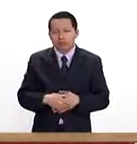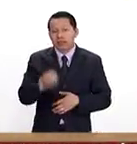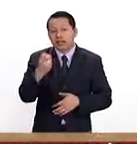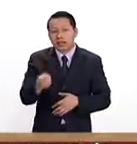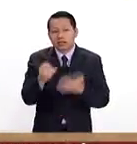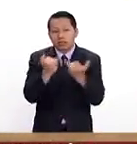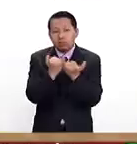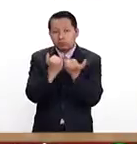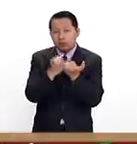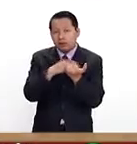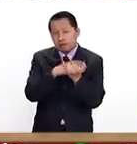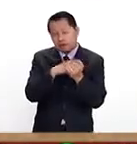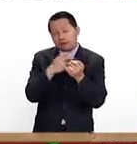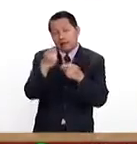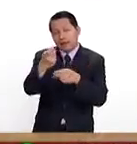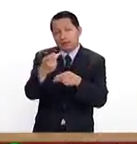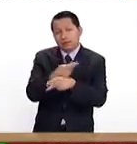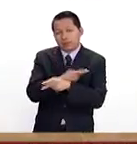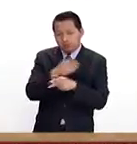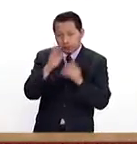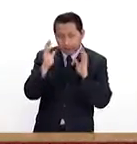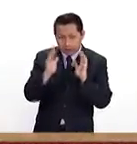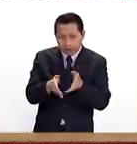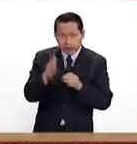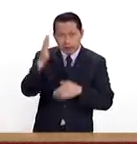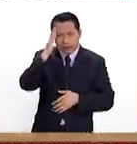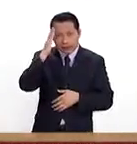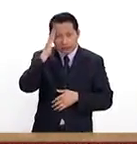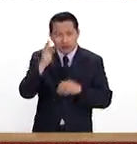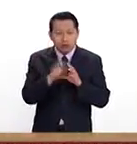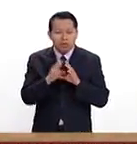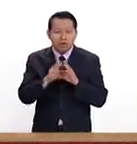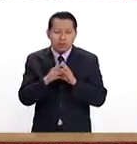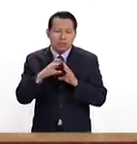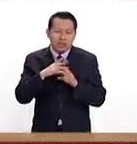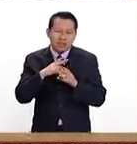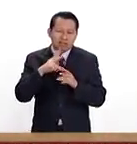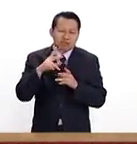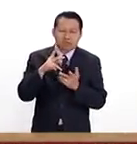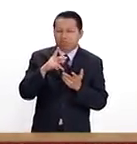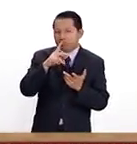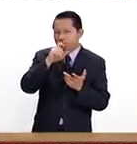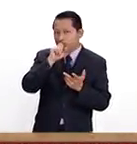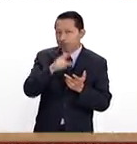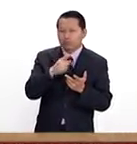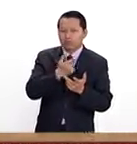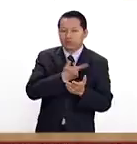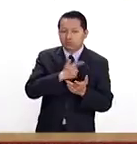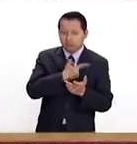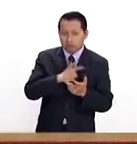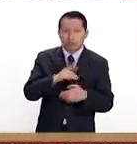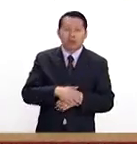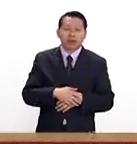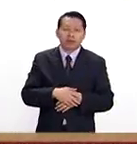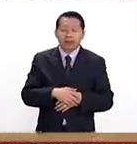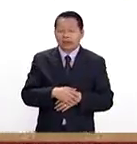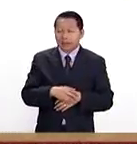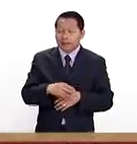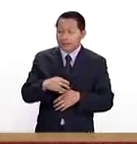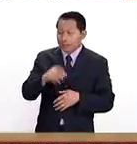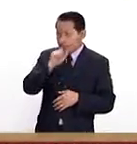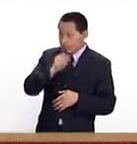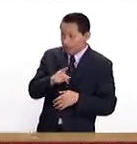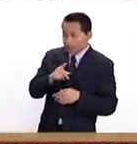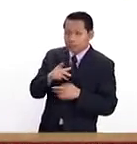es un fenómeno de lo que ya está pasando, un liderazgo que está siendo cuestionado. Entonces quedaría... Cuestionado y sin gobernar. Y